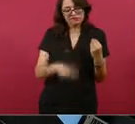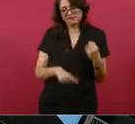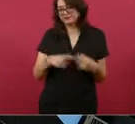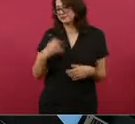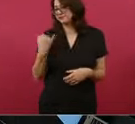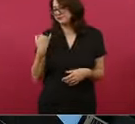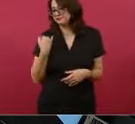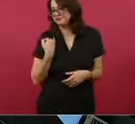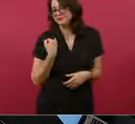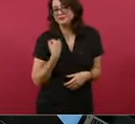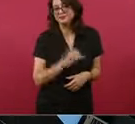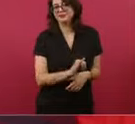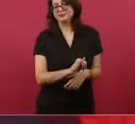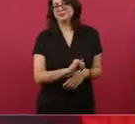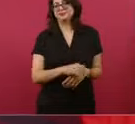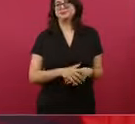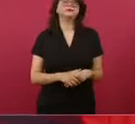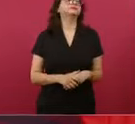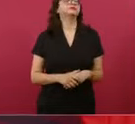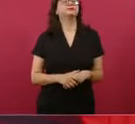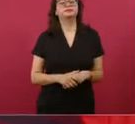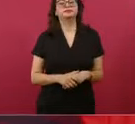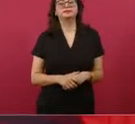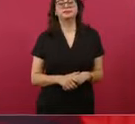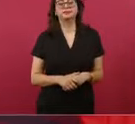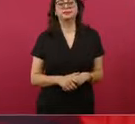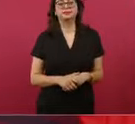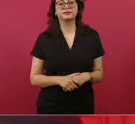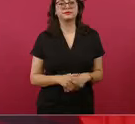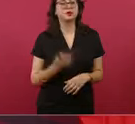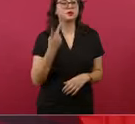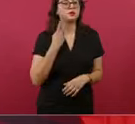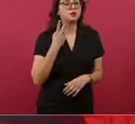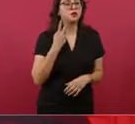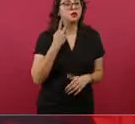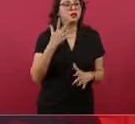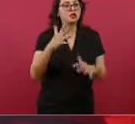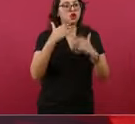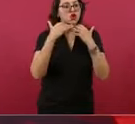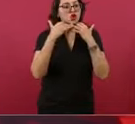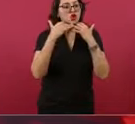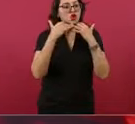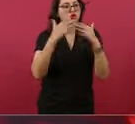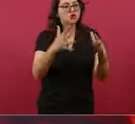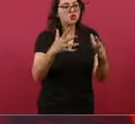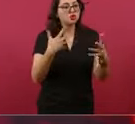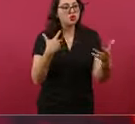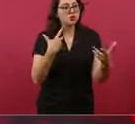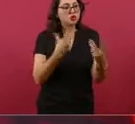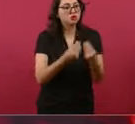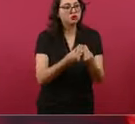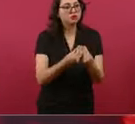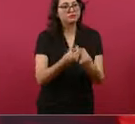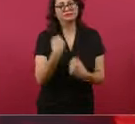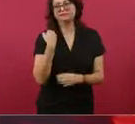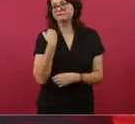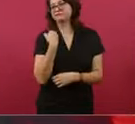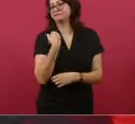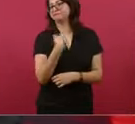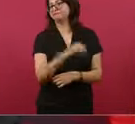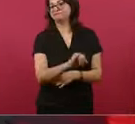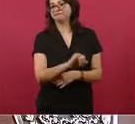¿Que vamos a transformar a México con el apoyo de los políticos corruptos? ¿Que vamos a transformar a